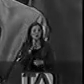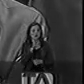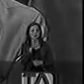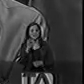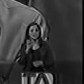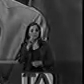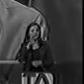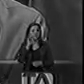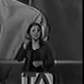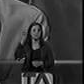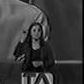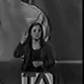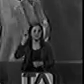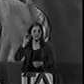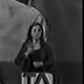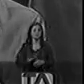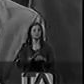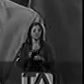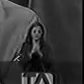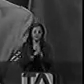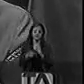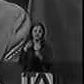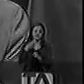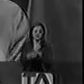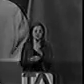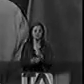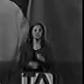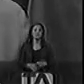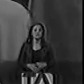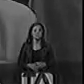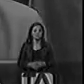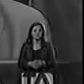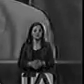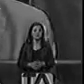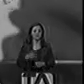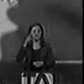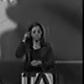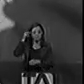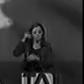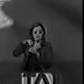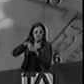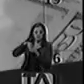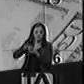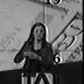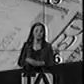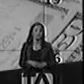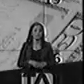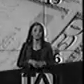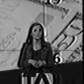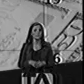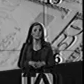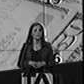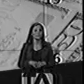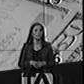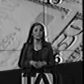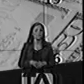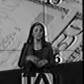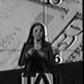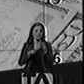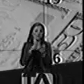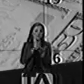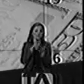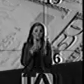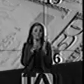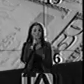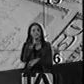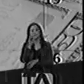y 100 millones de dólares anuales que el Estado se está ahorrando. Y también dijo que la remisión tributaria a la que han accedido